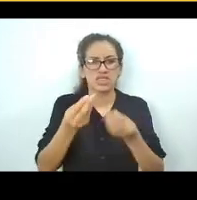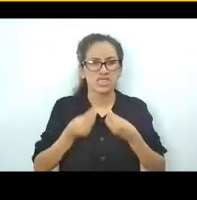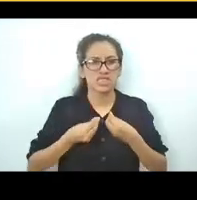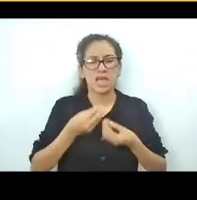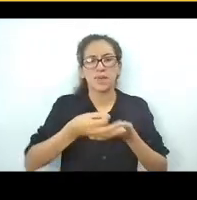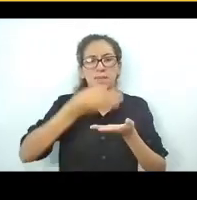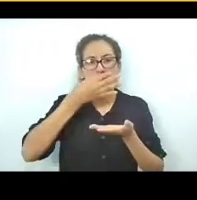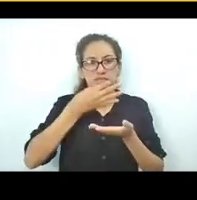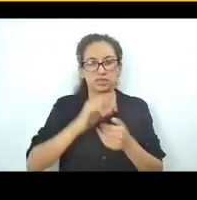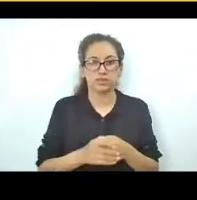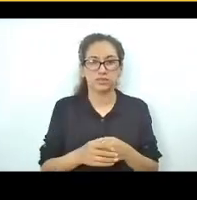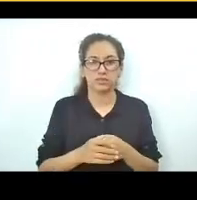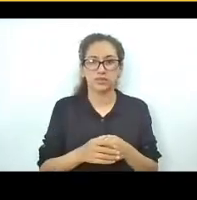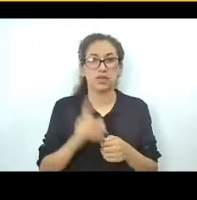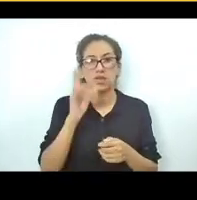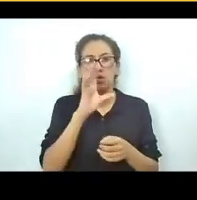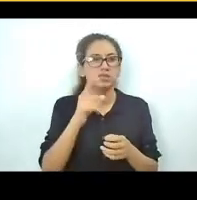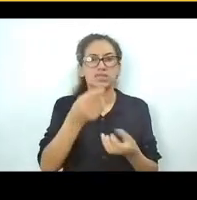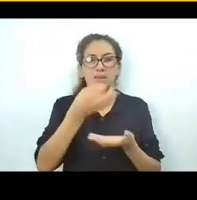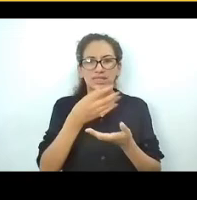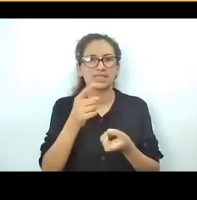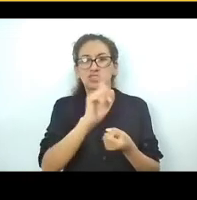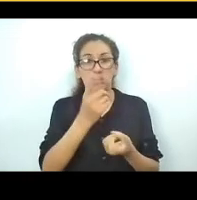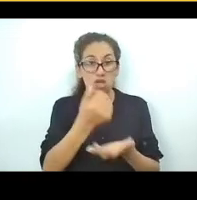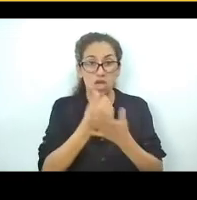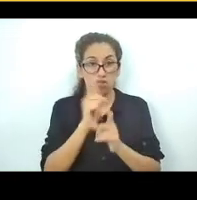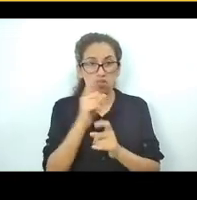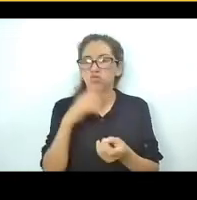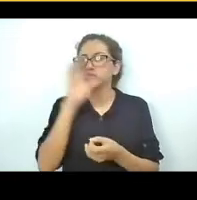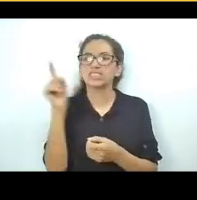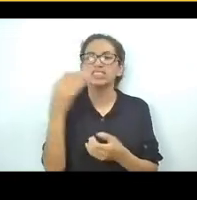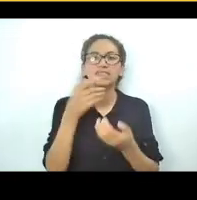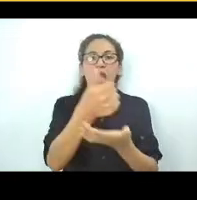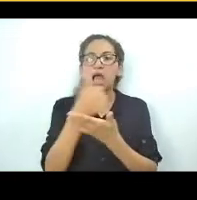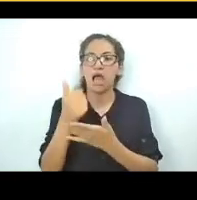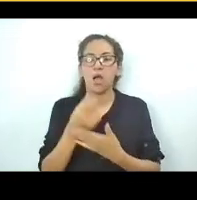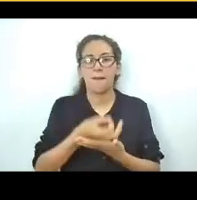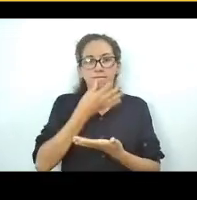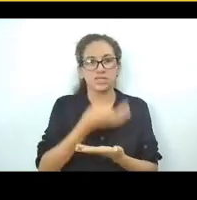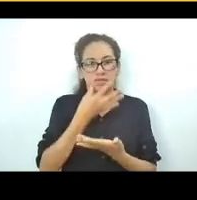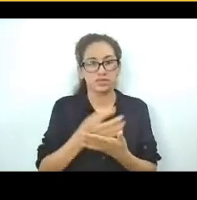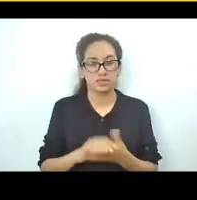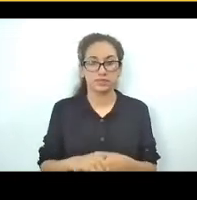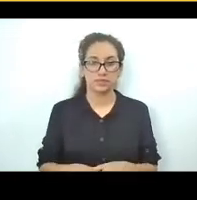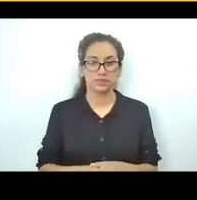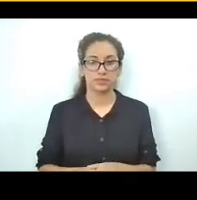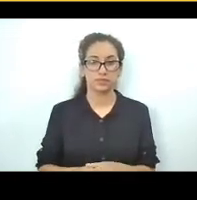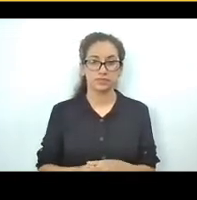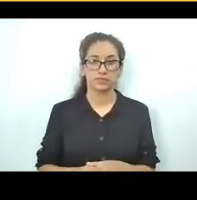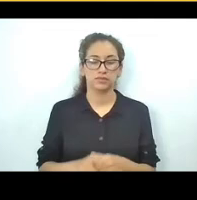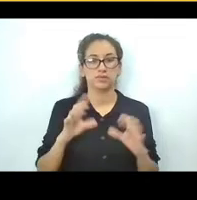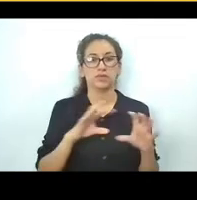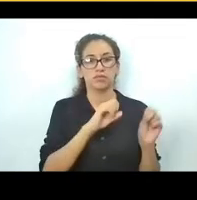me voy a otro lado, ¿no? Me voy a otro lado hasta donde llegue y me pueda tomar la pastilla para en el momento no fallar. Y se